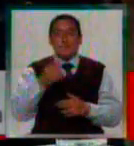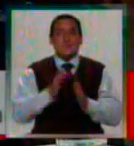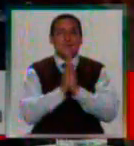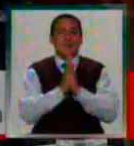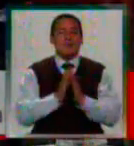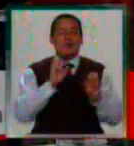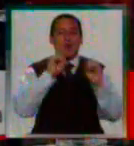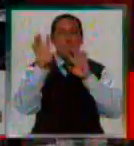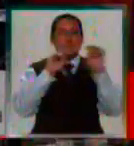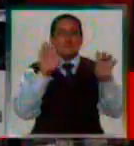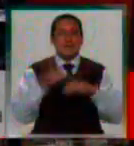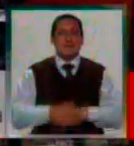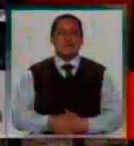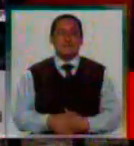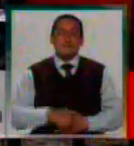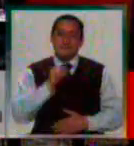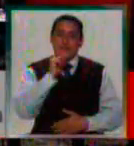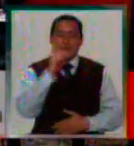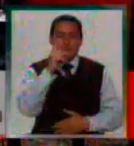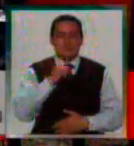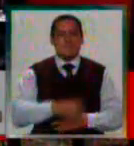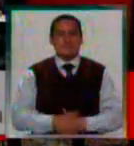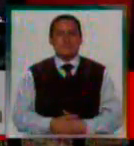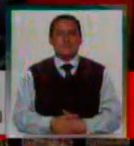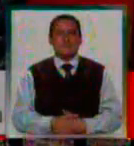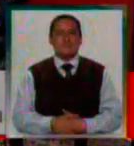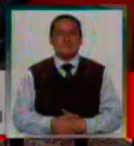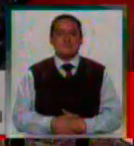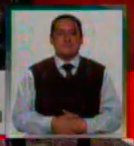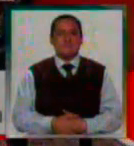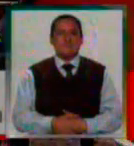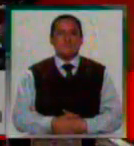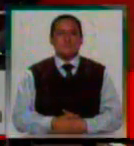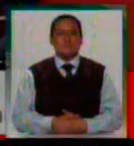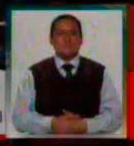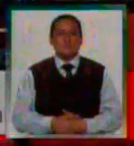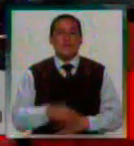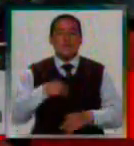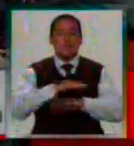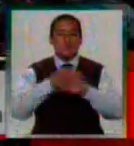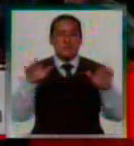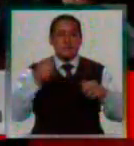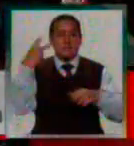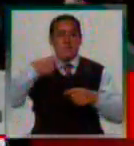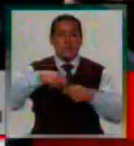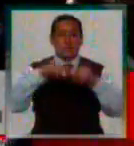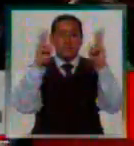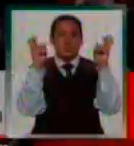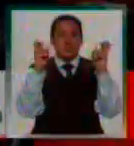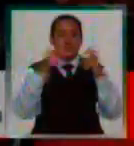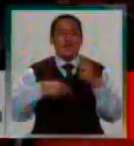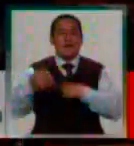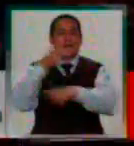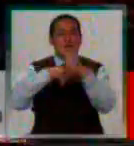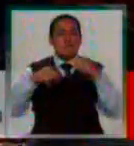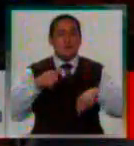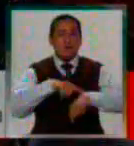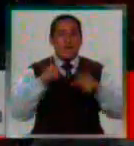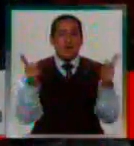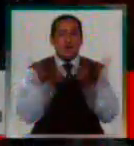así tenemos que vamos hemos terminado este segundo bloque regresamos en breve con